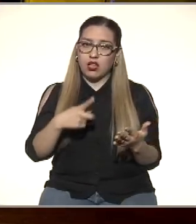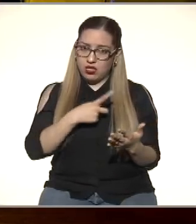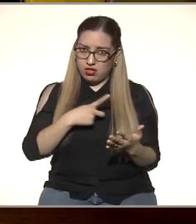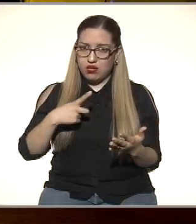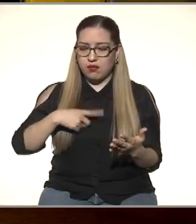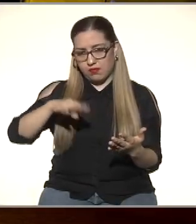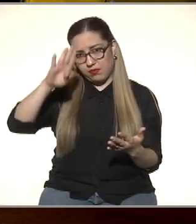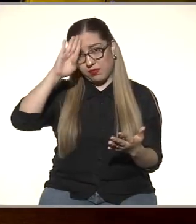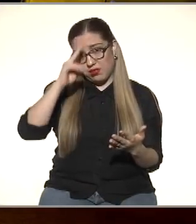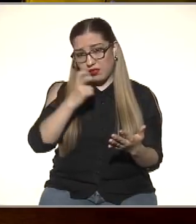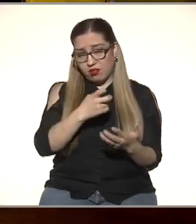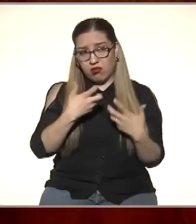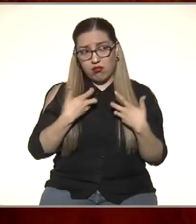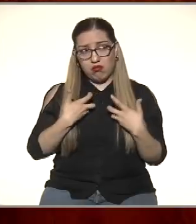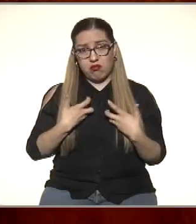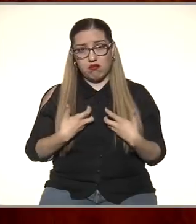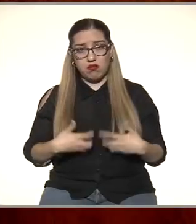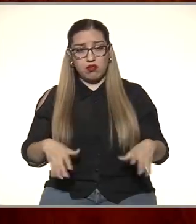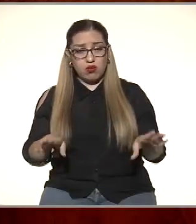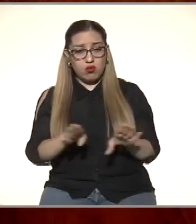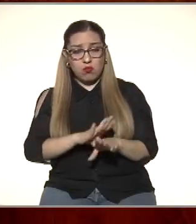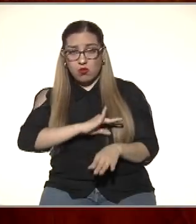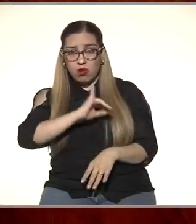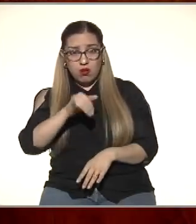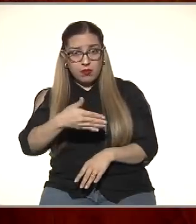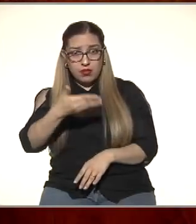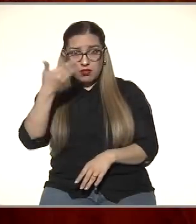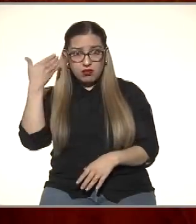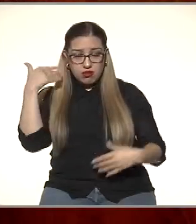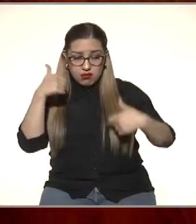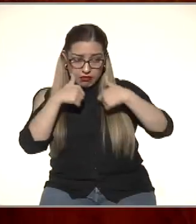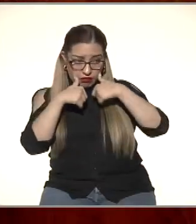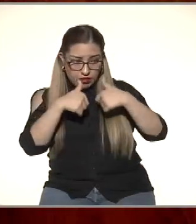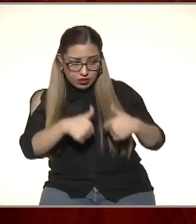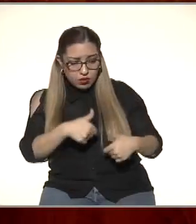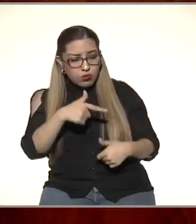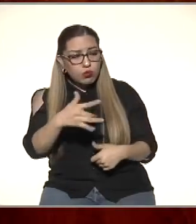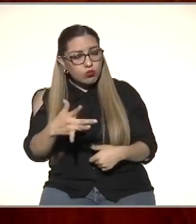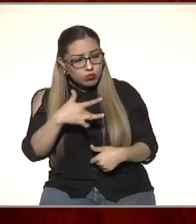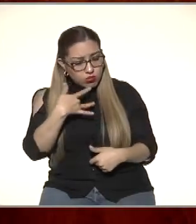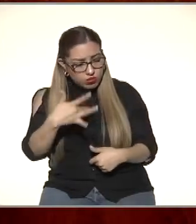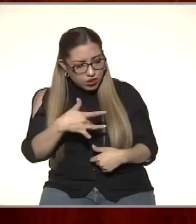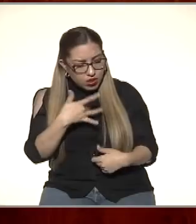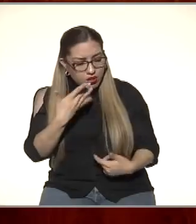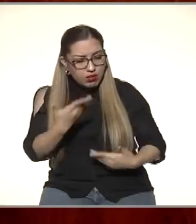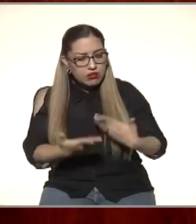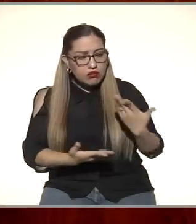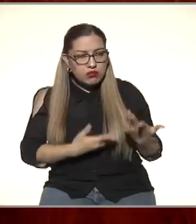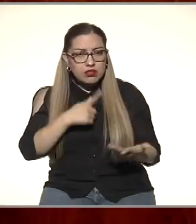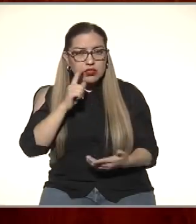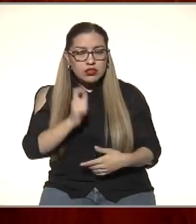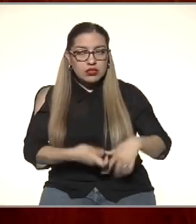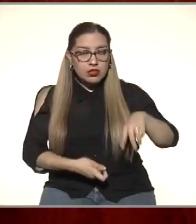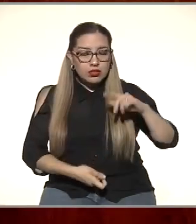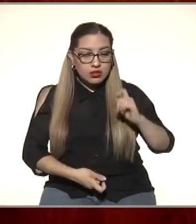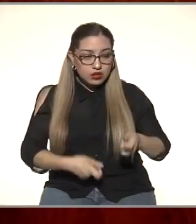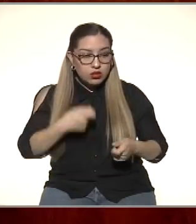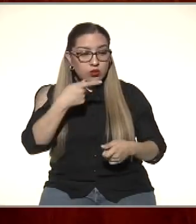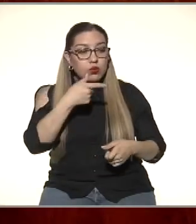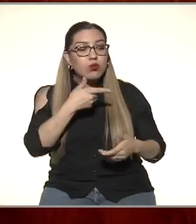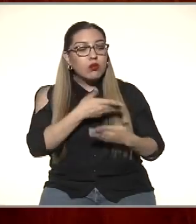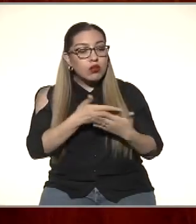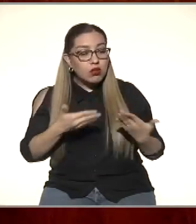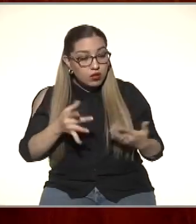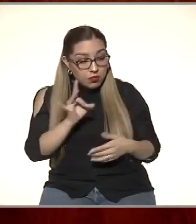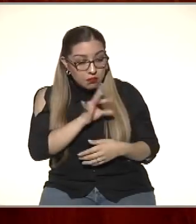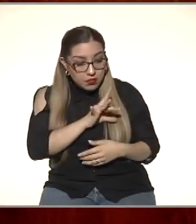Claro. Fue un golpezote, ¿por qué no se le escuchó? Sí, claro. ¿Qué sentiste? ¿Cuál es tu significado? Estas cosas ¿Qué que miedos empezó diciendo tienes? ahorita,